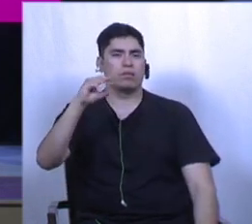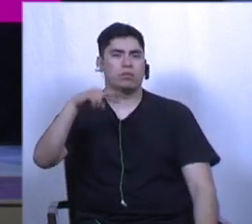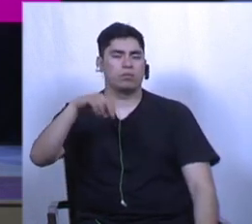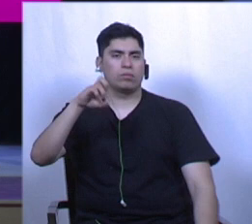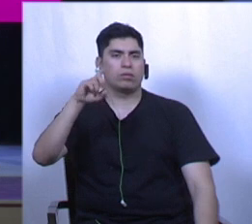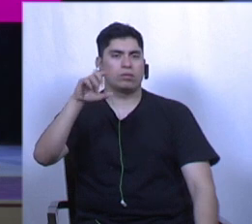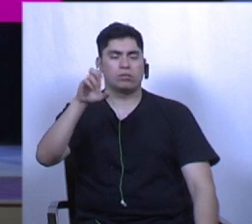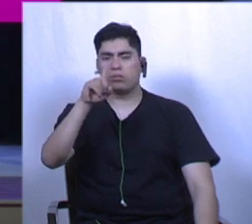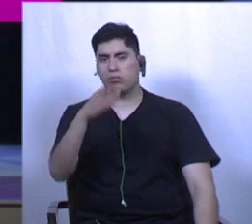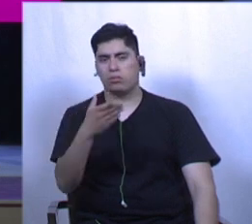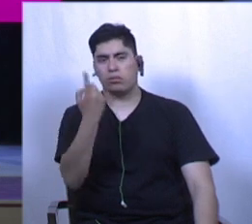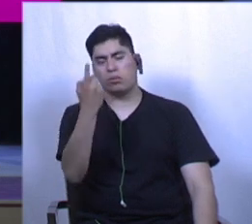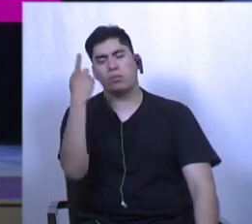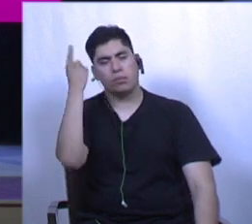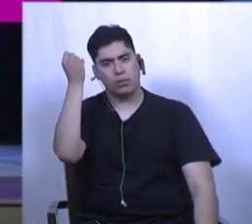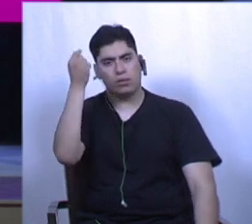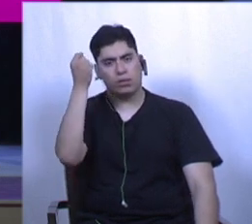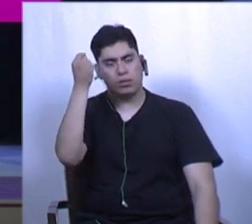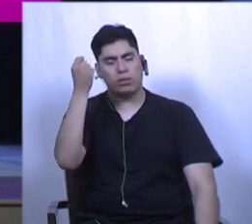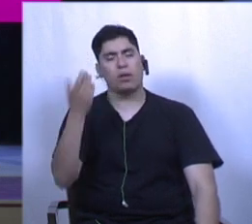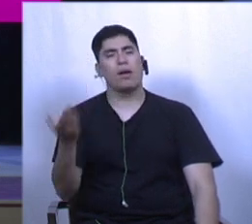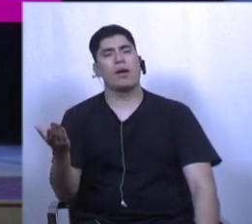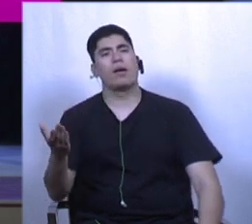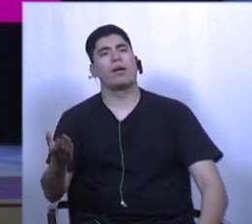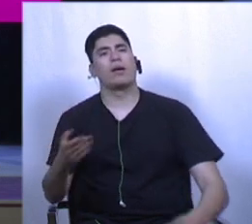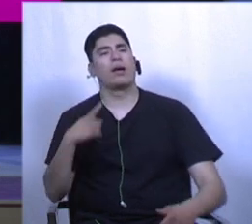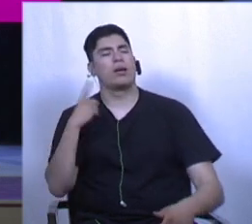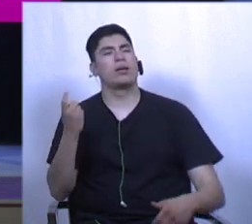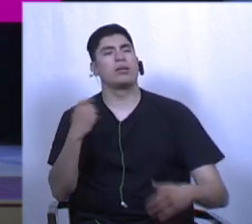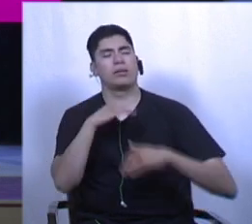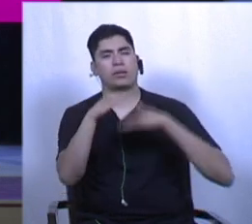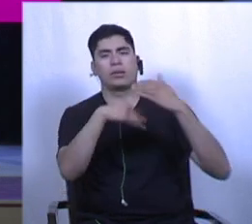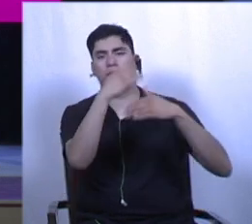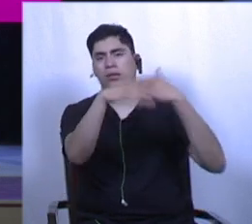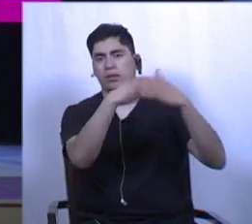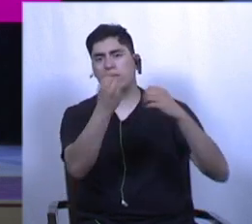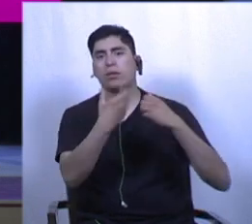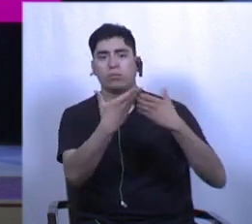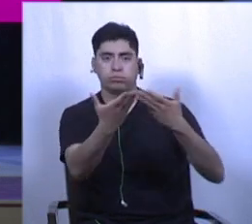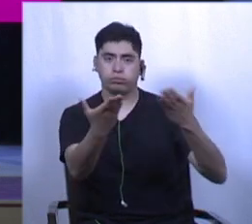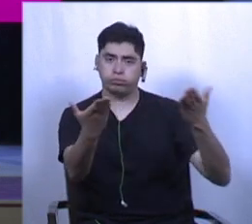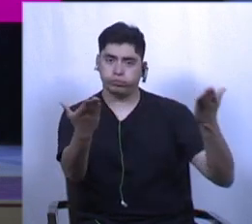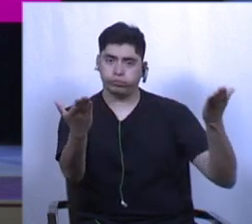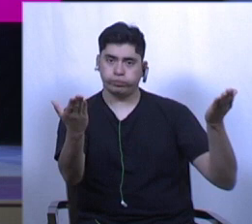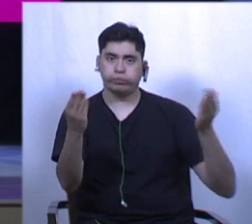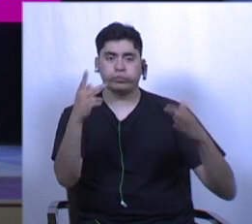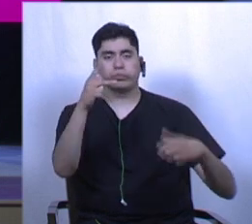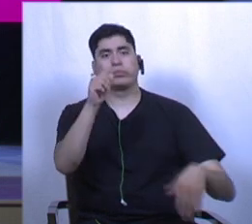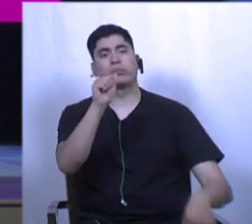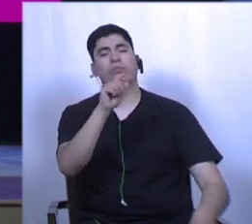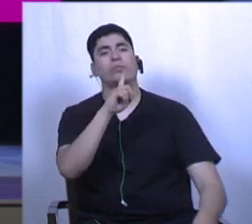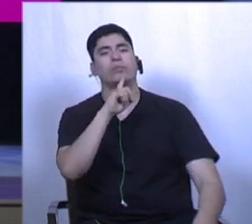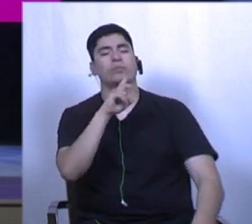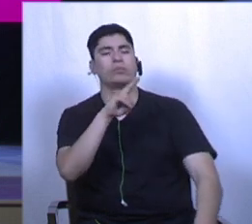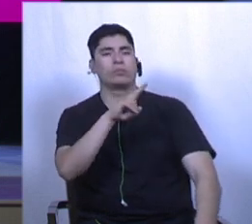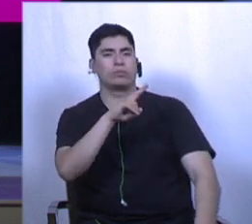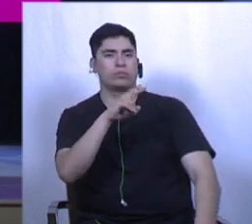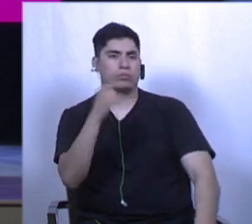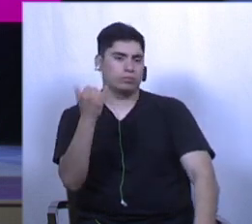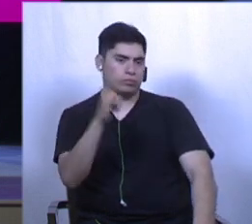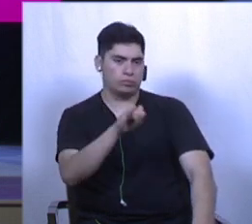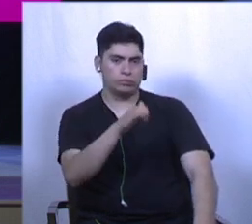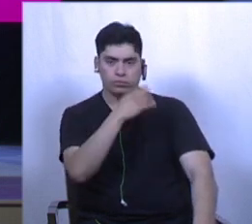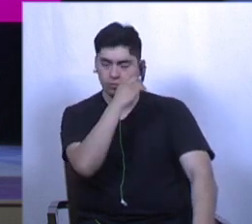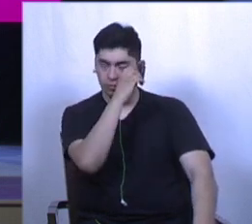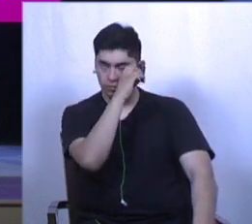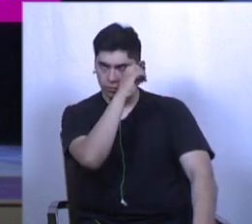para darle una idea de qué tan rápido se expande esto, Katy estudió el año 2007 viendo